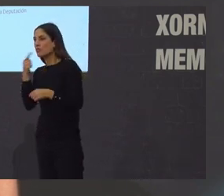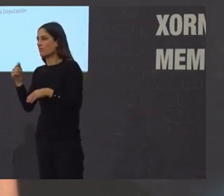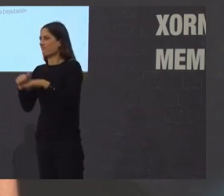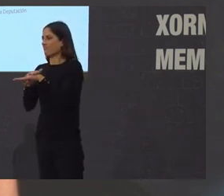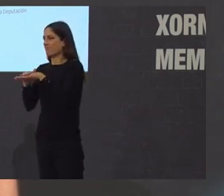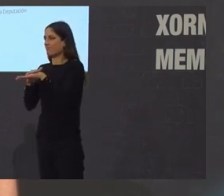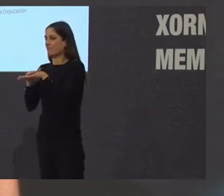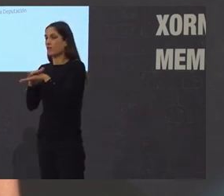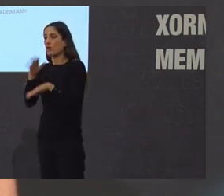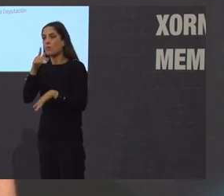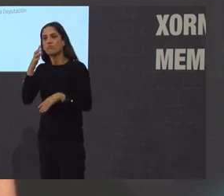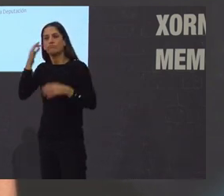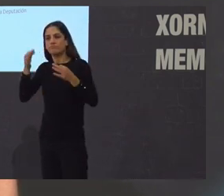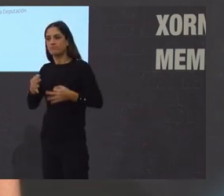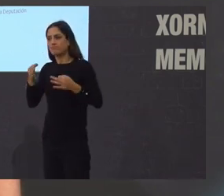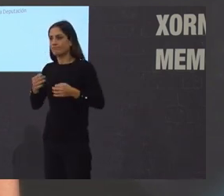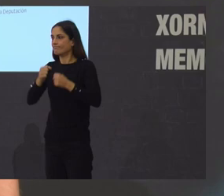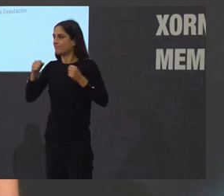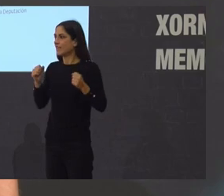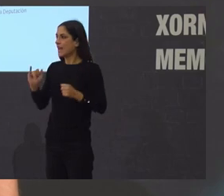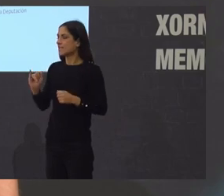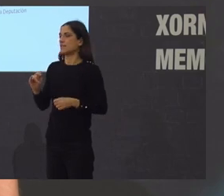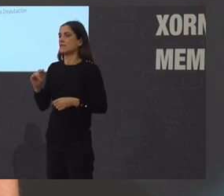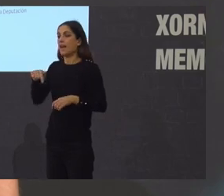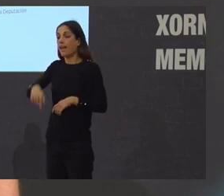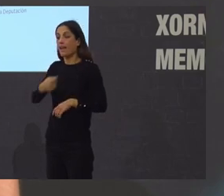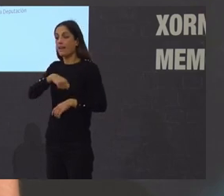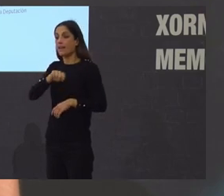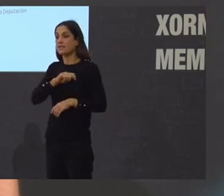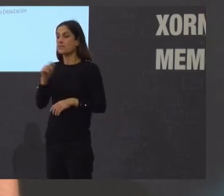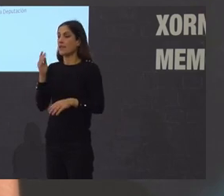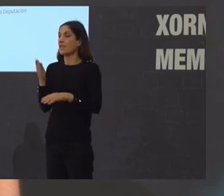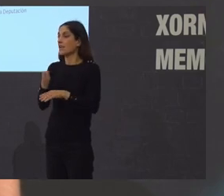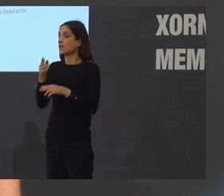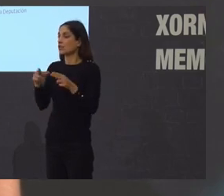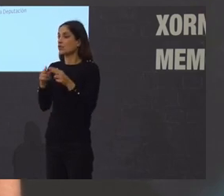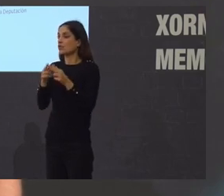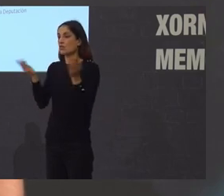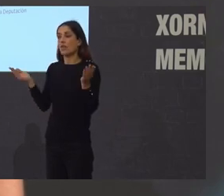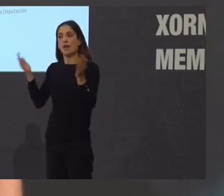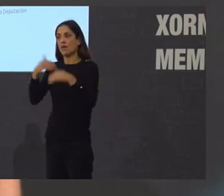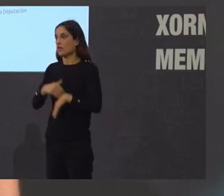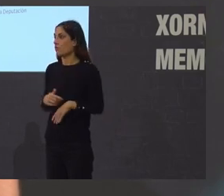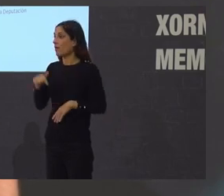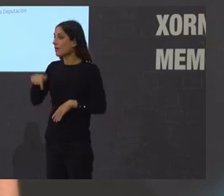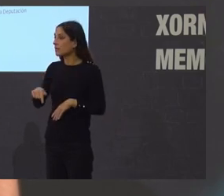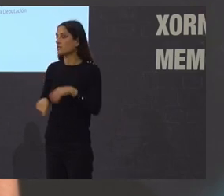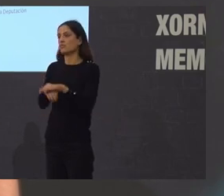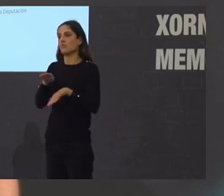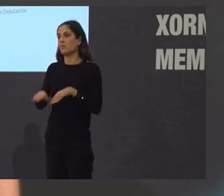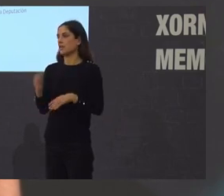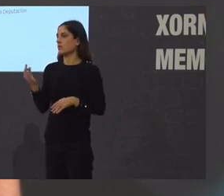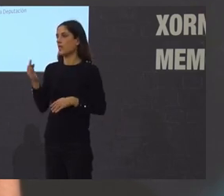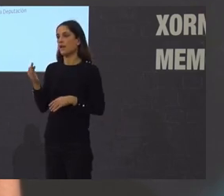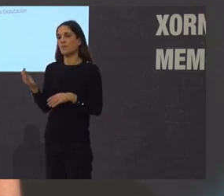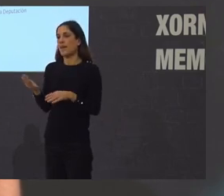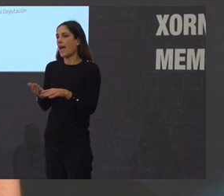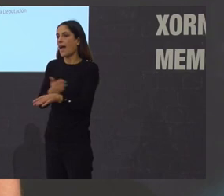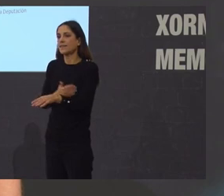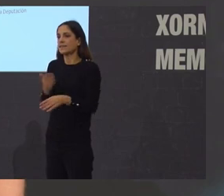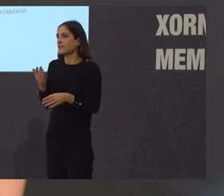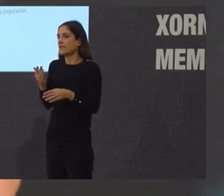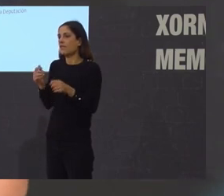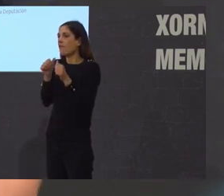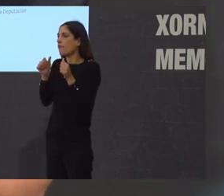Alemania sobre eso. Aquí en España no existe esa sanción social. Eso es un paso que tenemos que dar primero antes de tomar